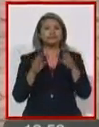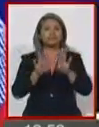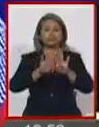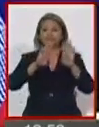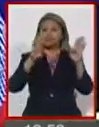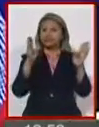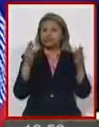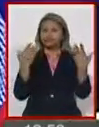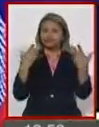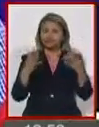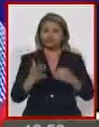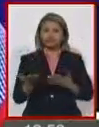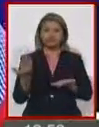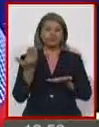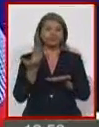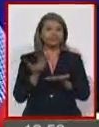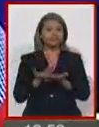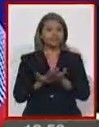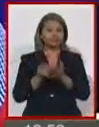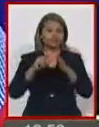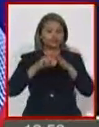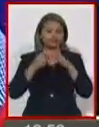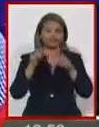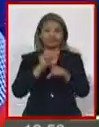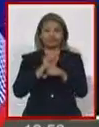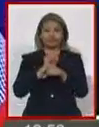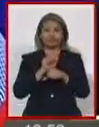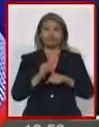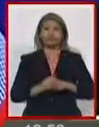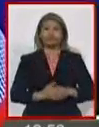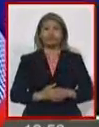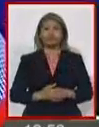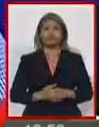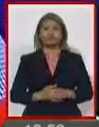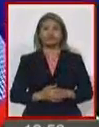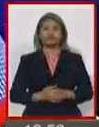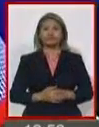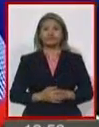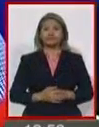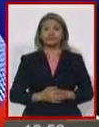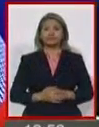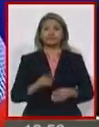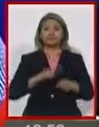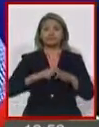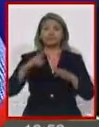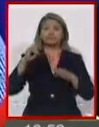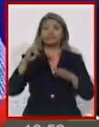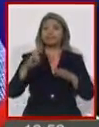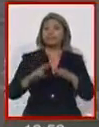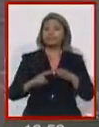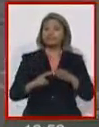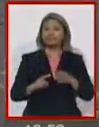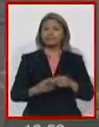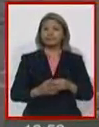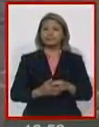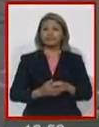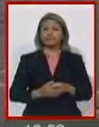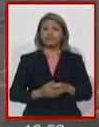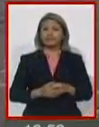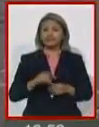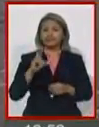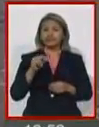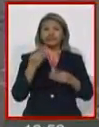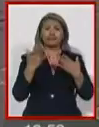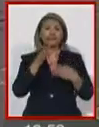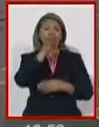sus puertas y retomando sus actividades académicas. Y resulta que no